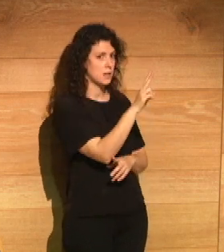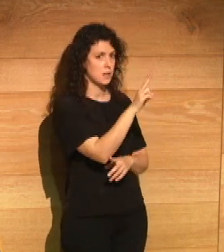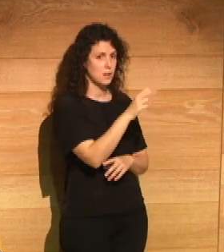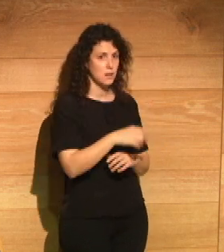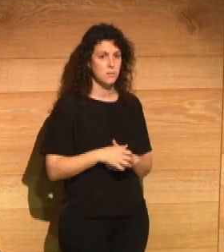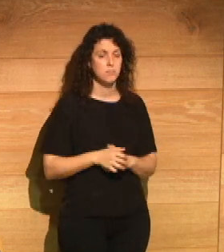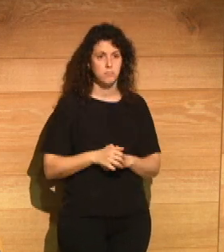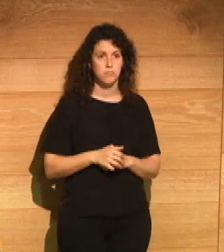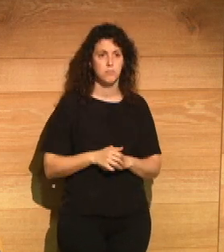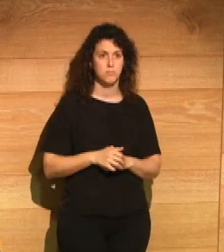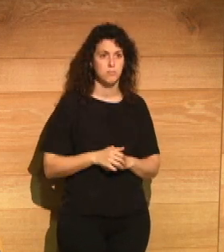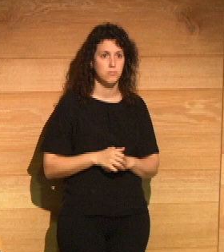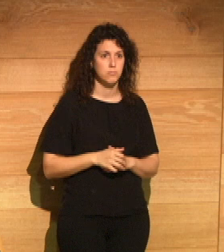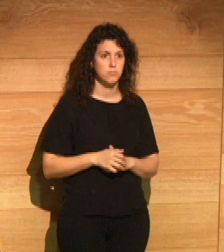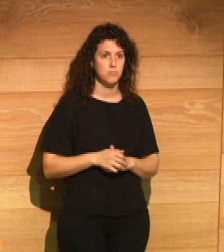Claudia.